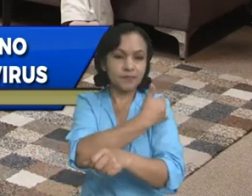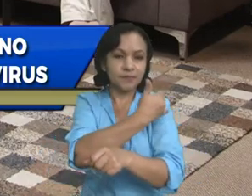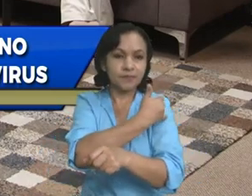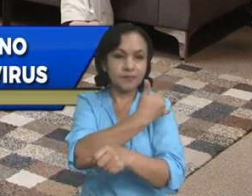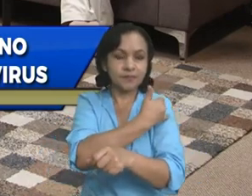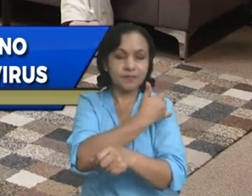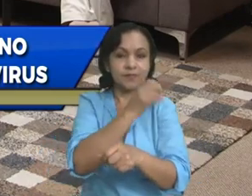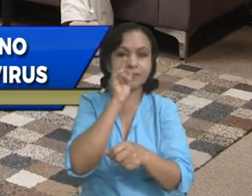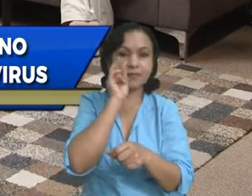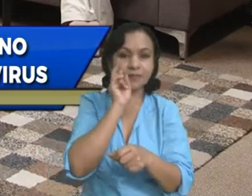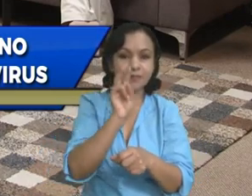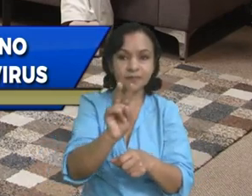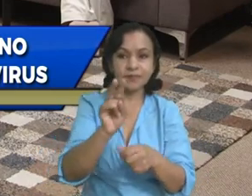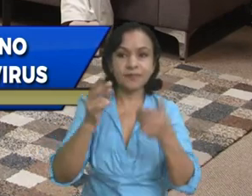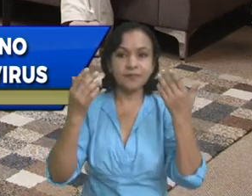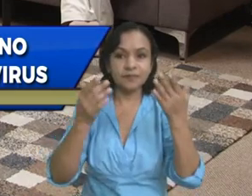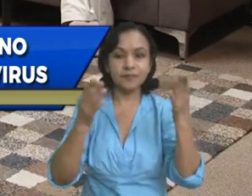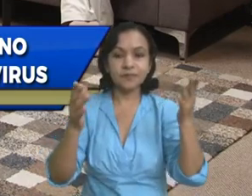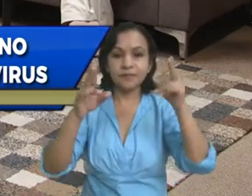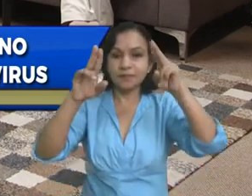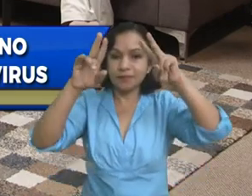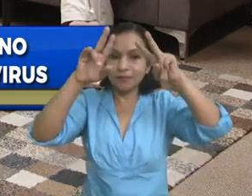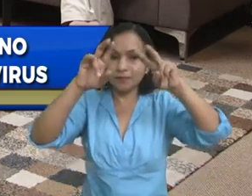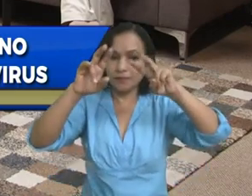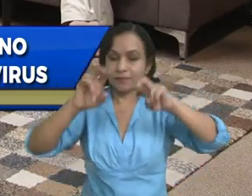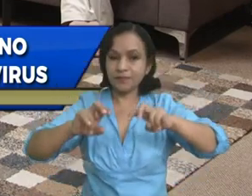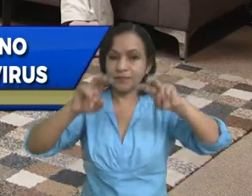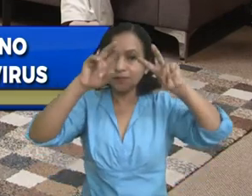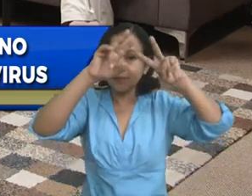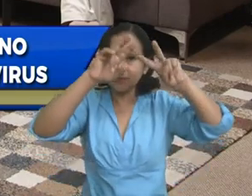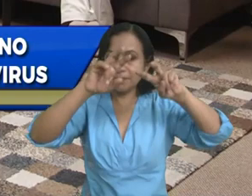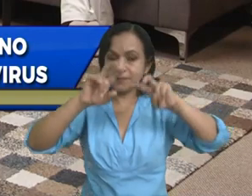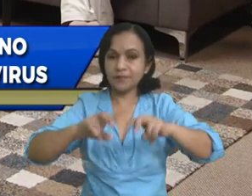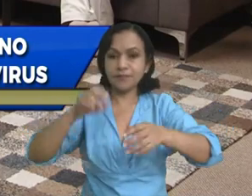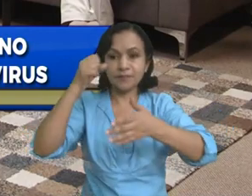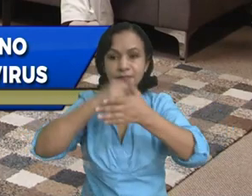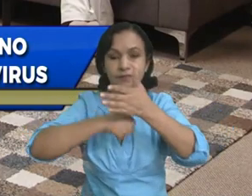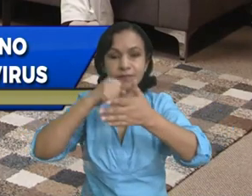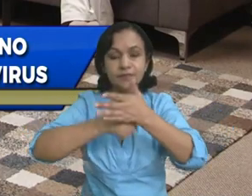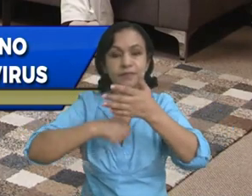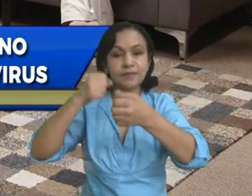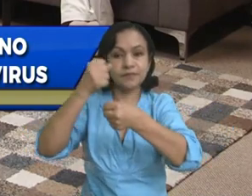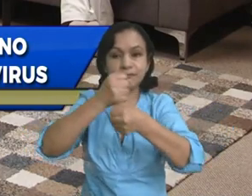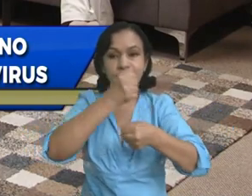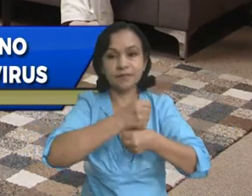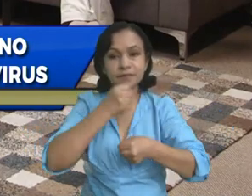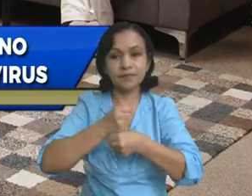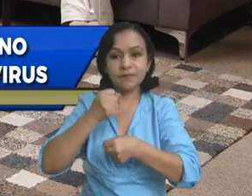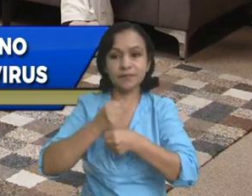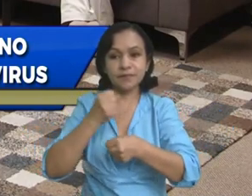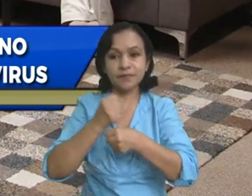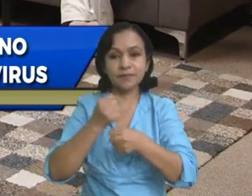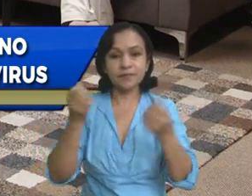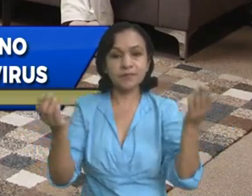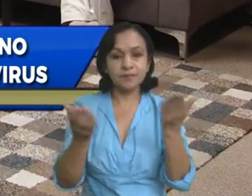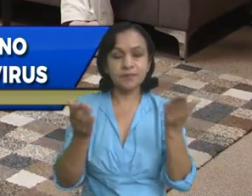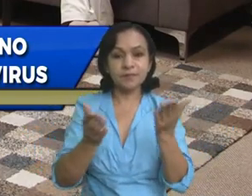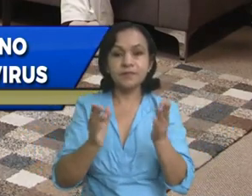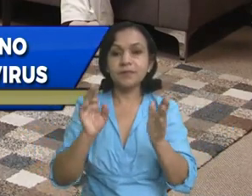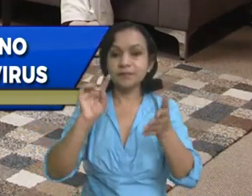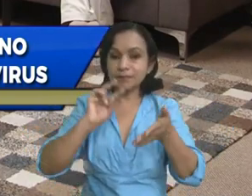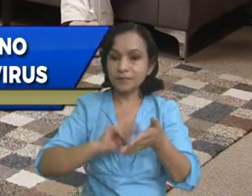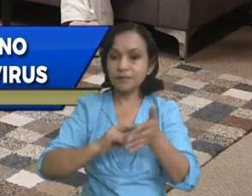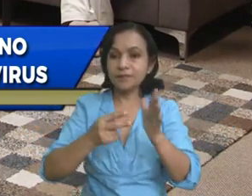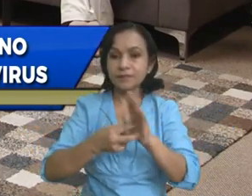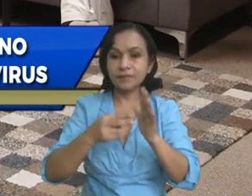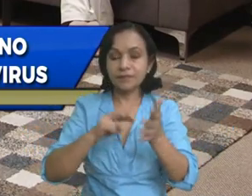pues brindando, ¿no?, en principio una evaluación, pero también fortaleciendo líneas de trabajo, cómo nos encontramos y lo que significa